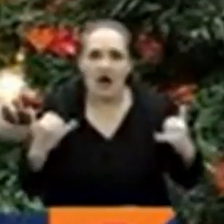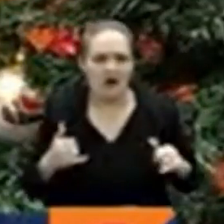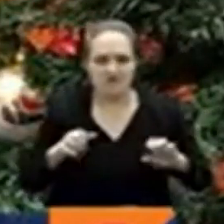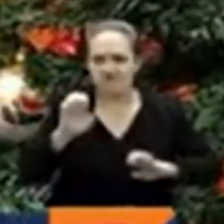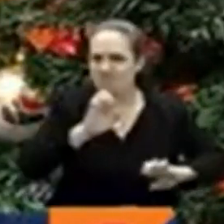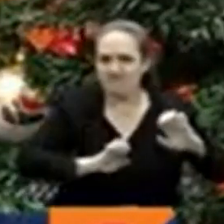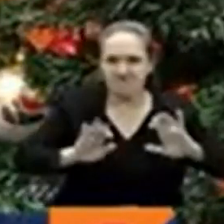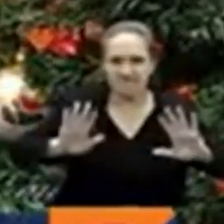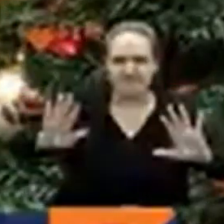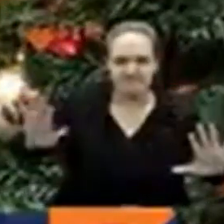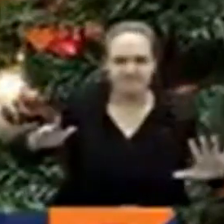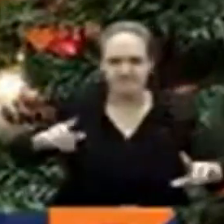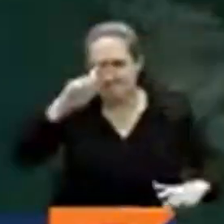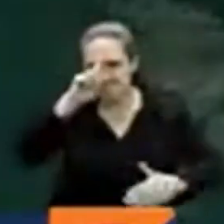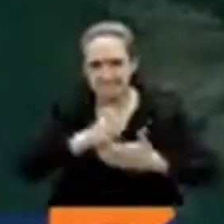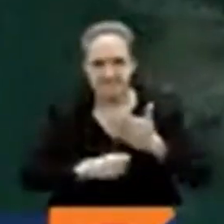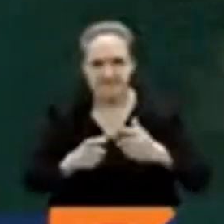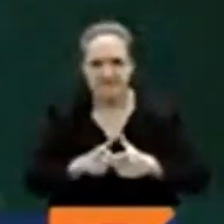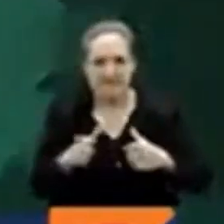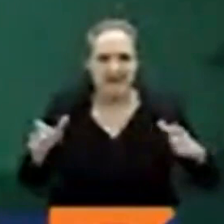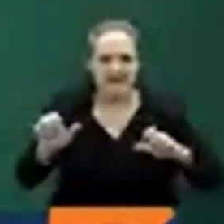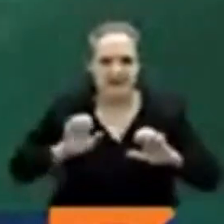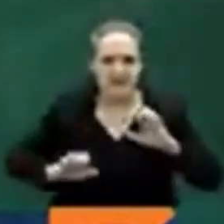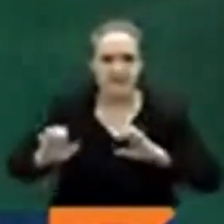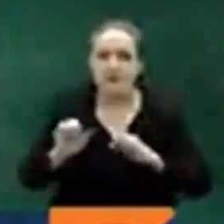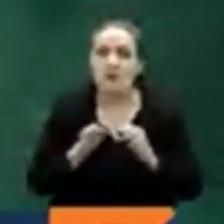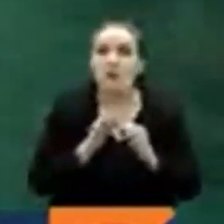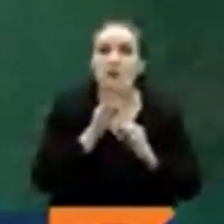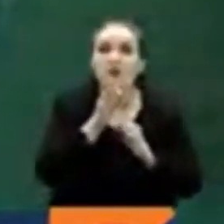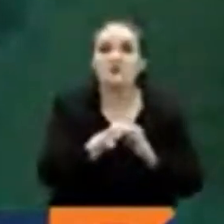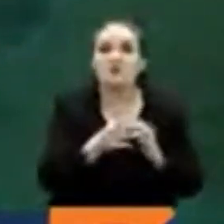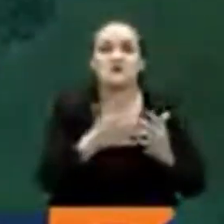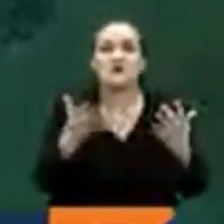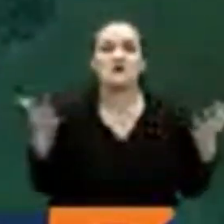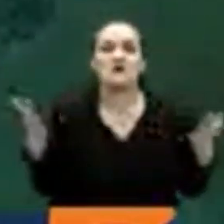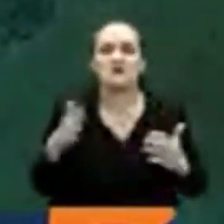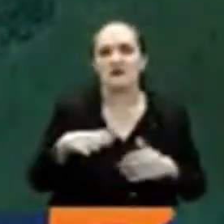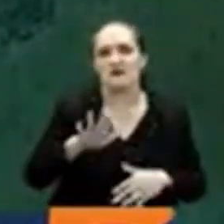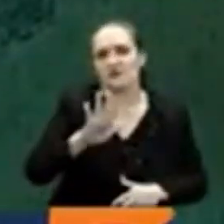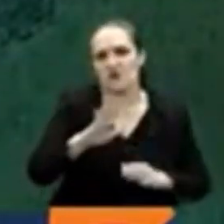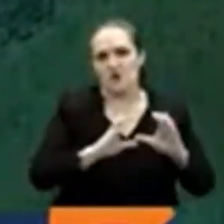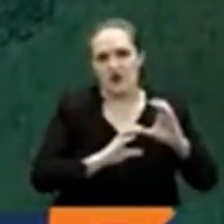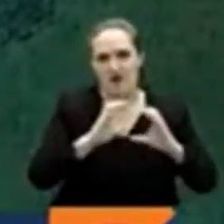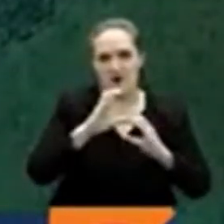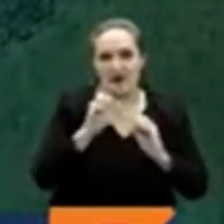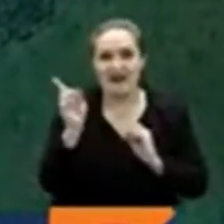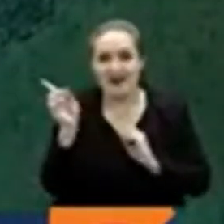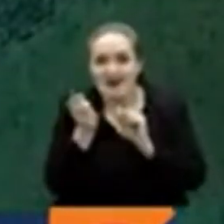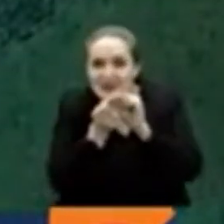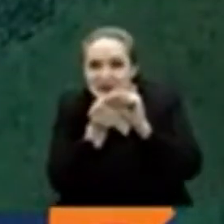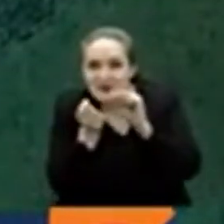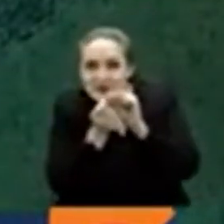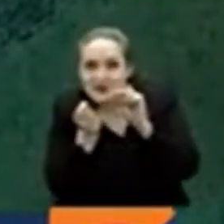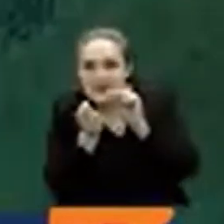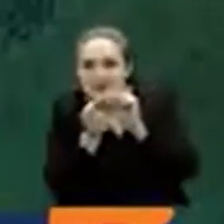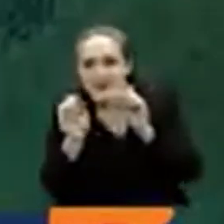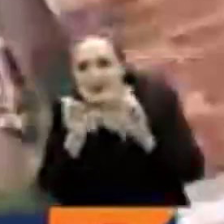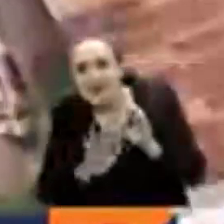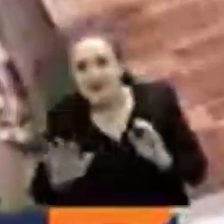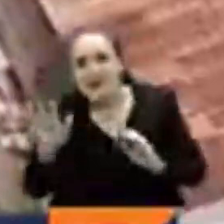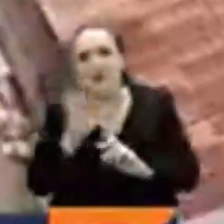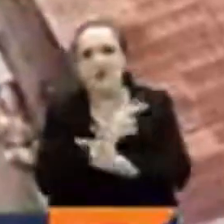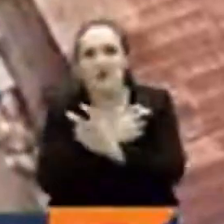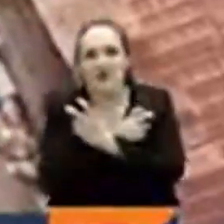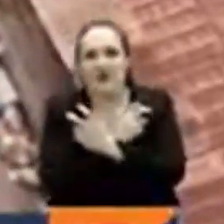las acciones para evitar cualquier ataque. En este municipio del departamento del Cauca, muy cerca con la frontera con el departamento del